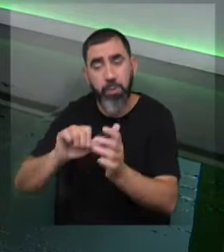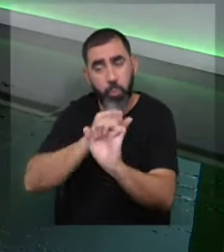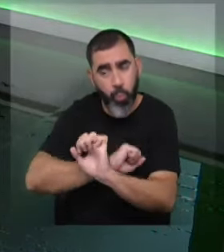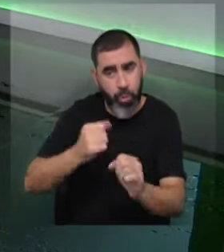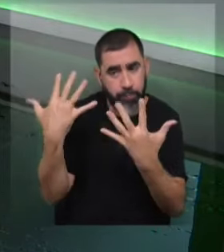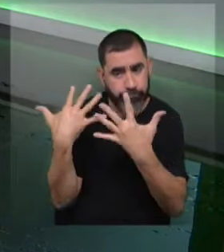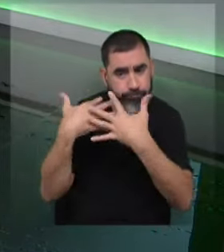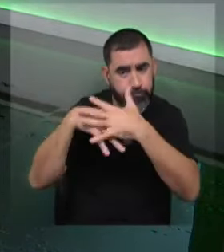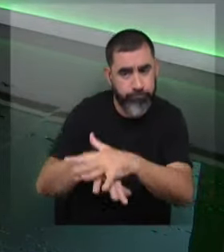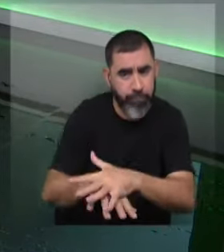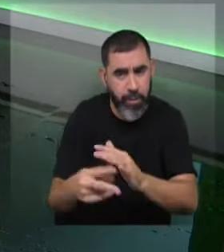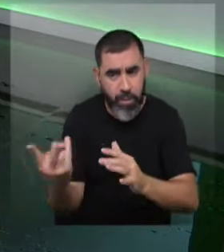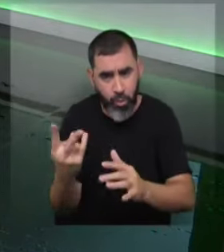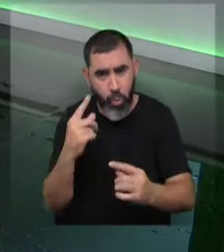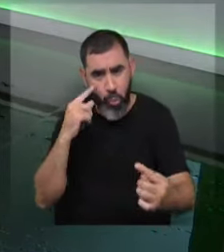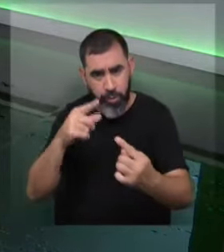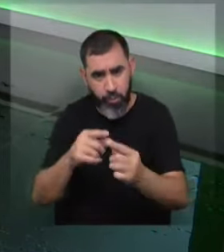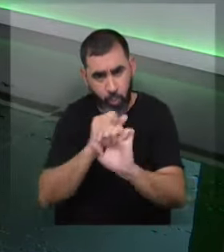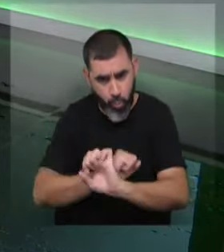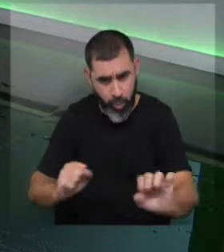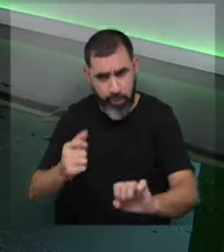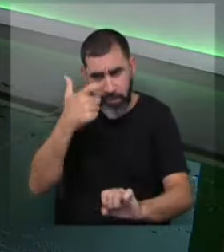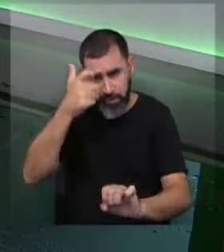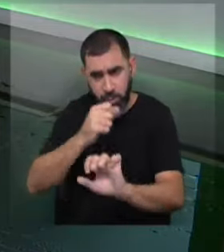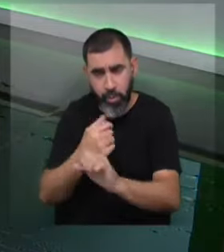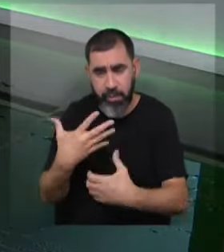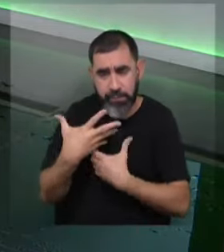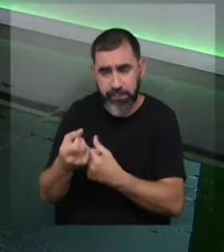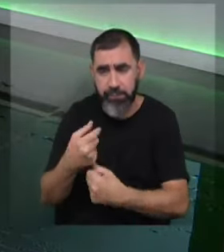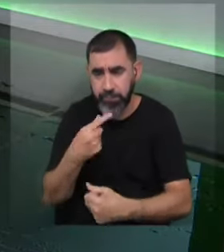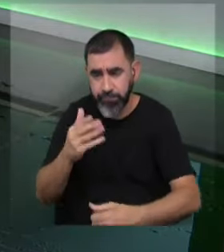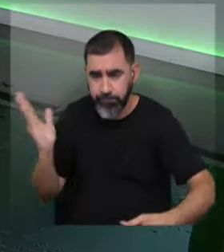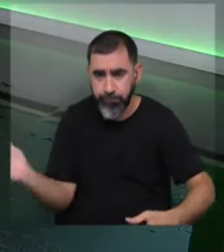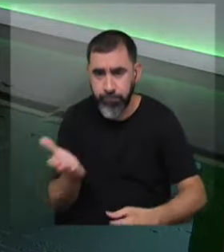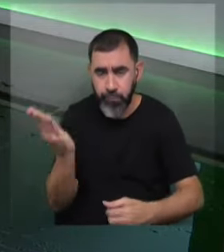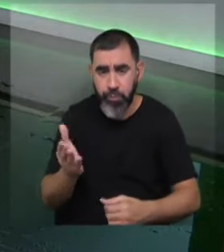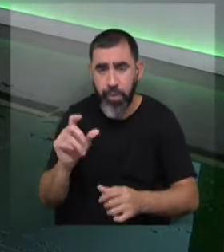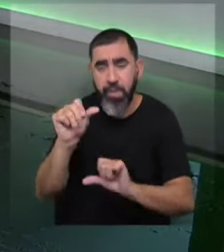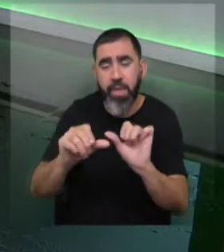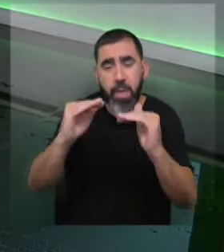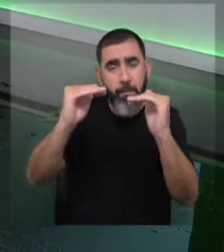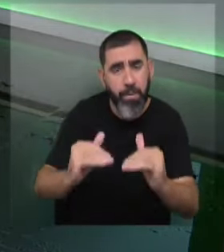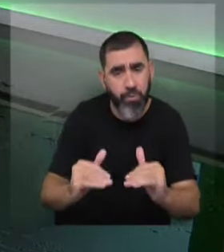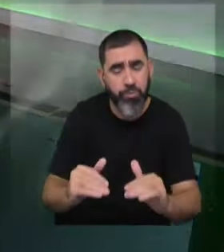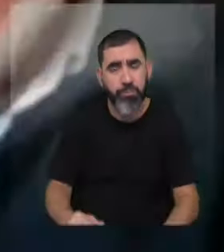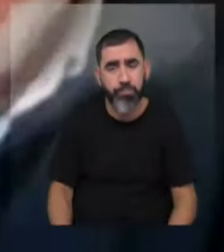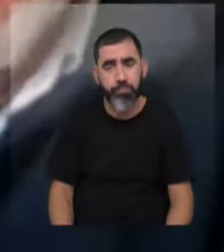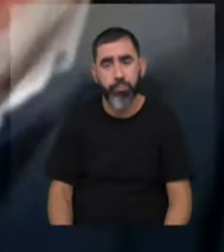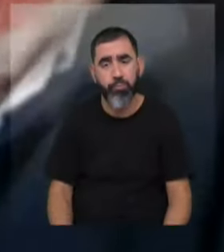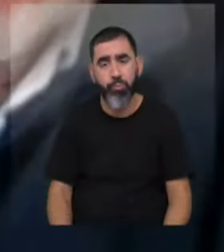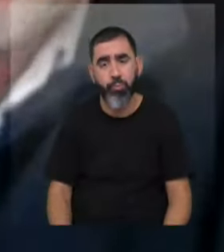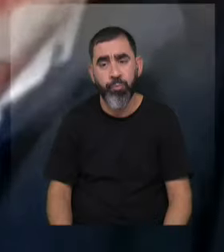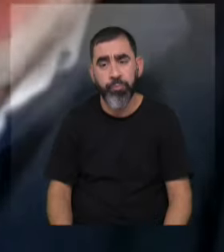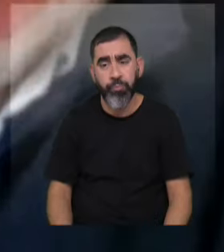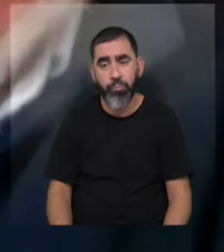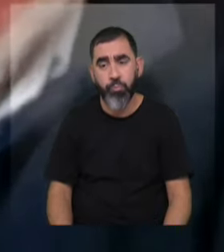el que se puede plantear eso como un objetivo? ¿La ciencia nos puede ayudar a producir más y dañar menos? Y